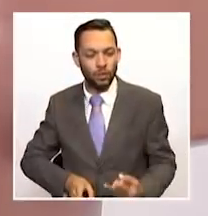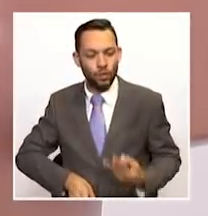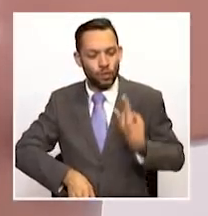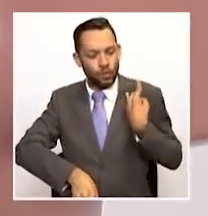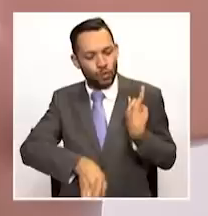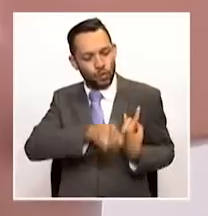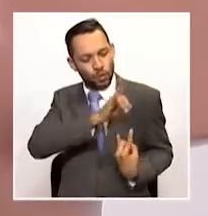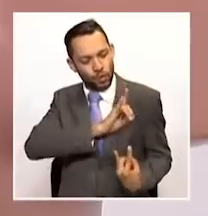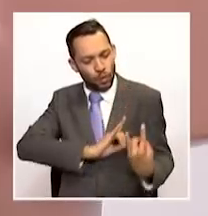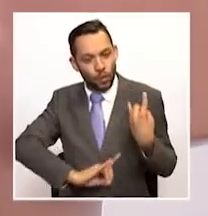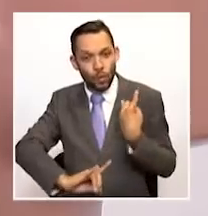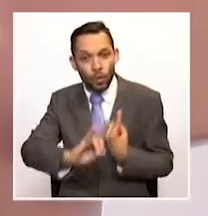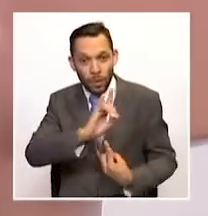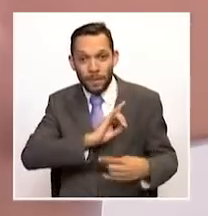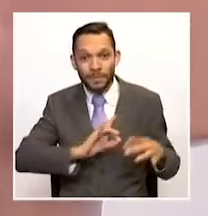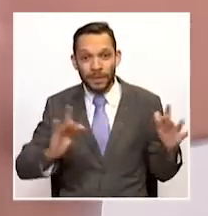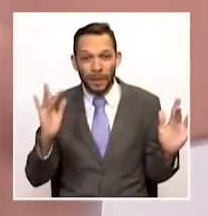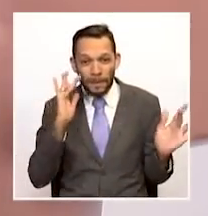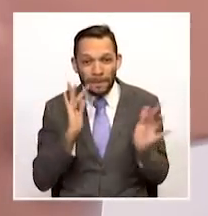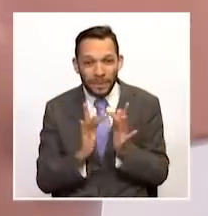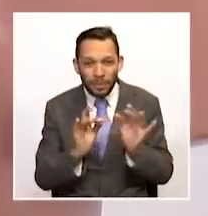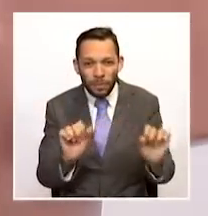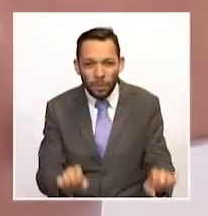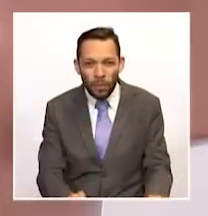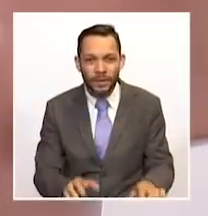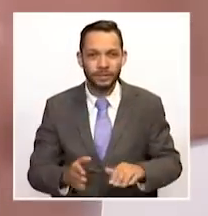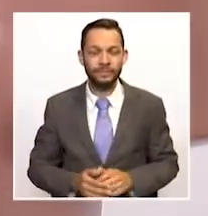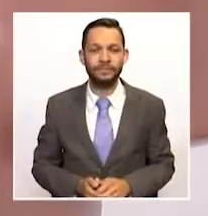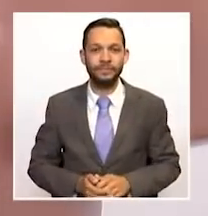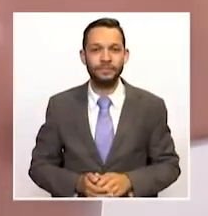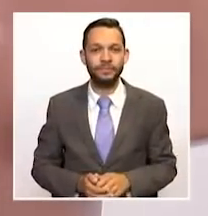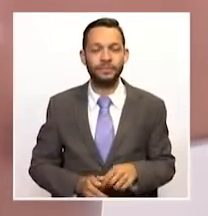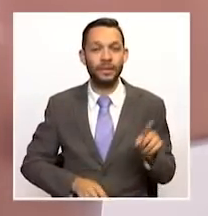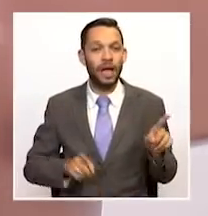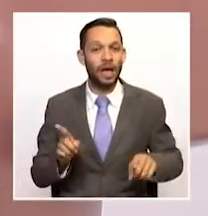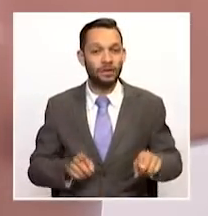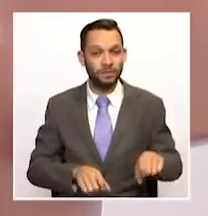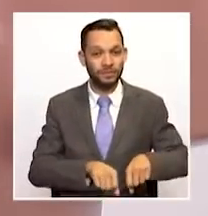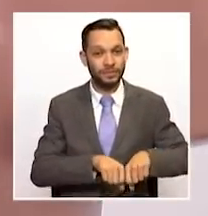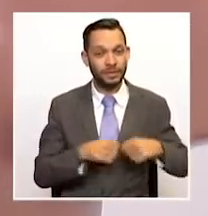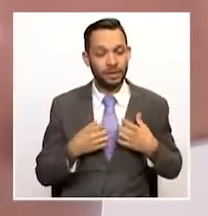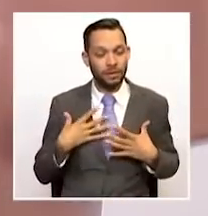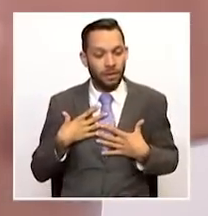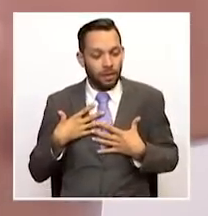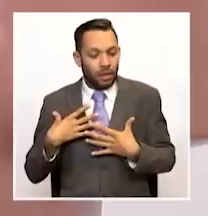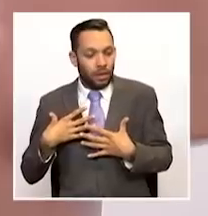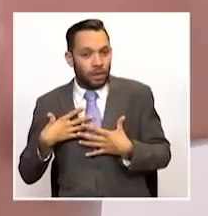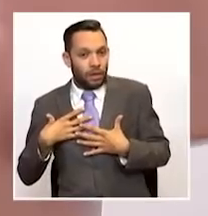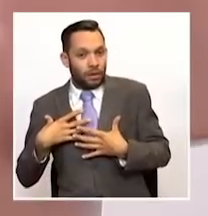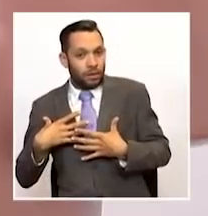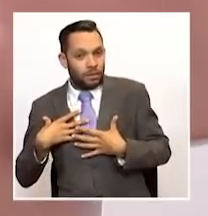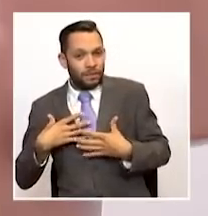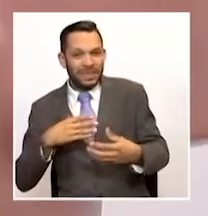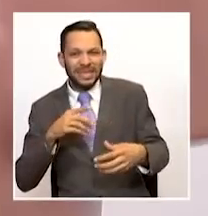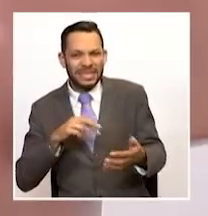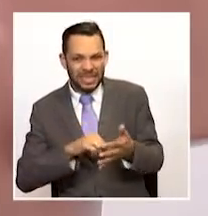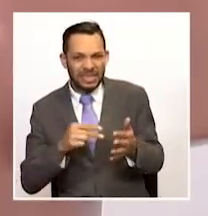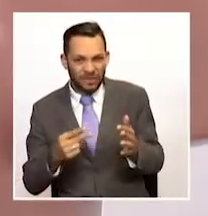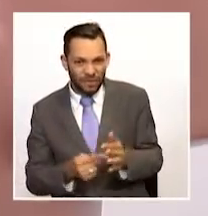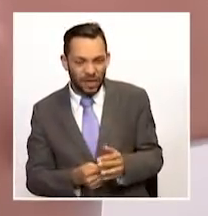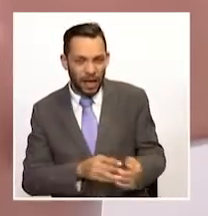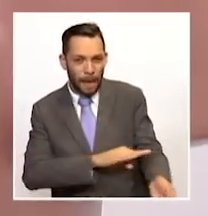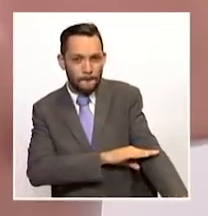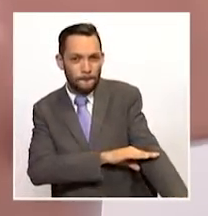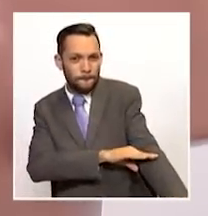que lo que nosotros tenemos que entender cuando hay una hipertensión pulmonar es el aumento o la es la